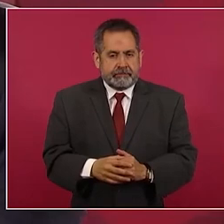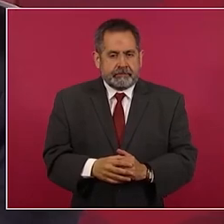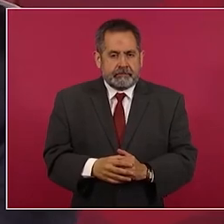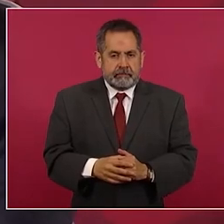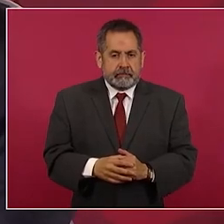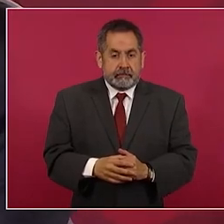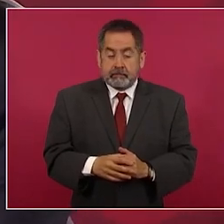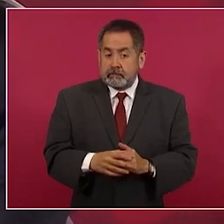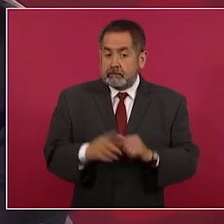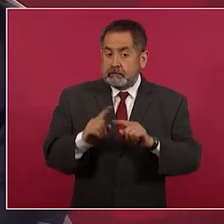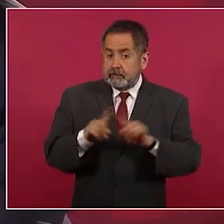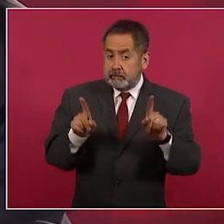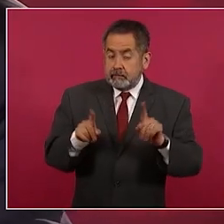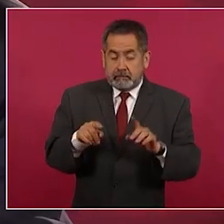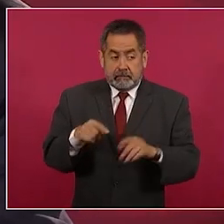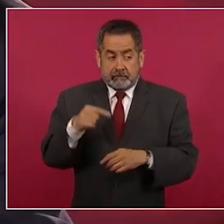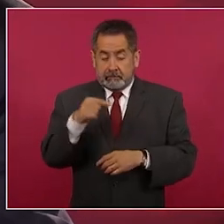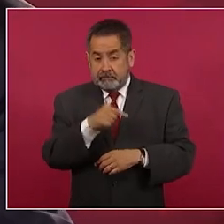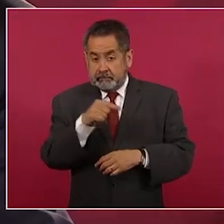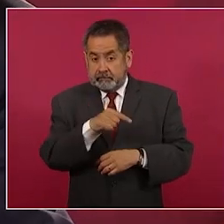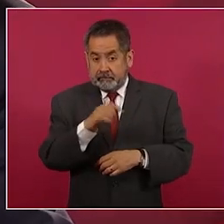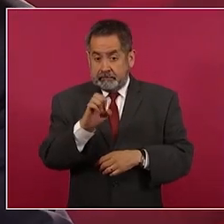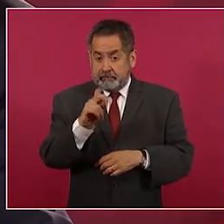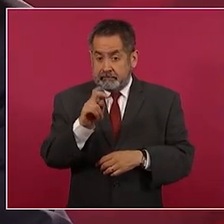a diferencia